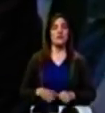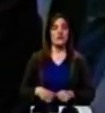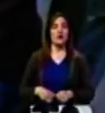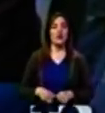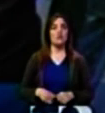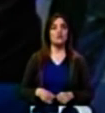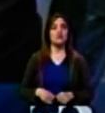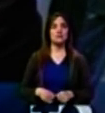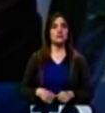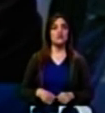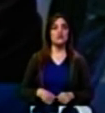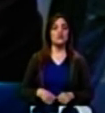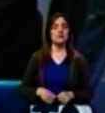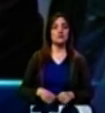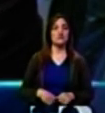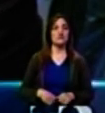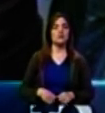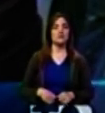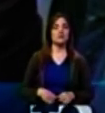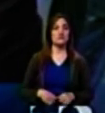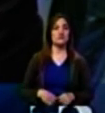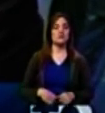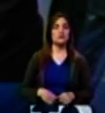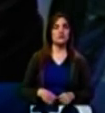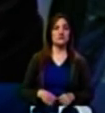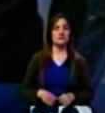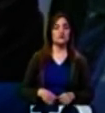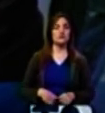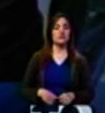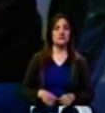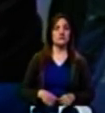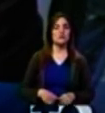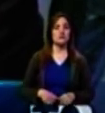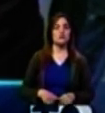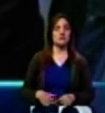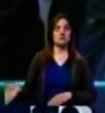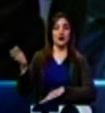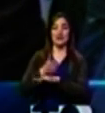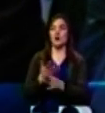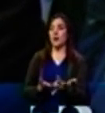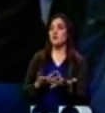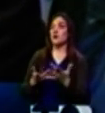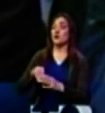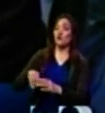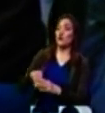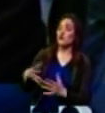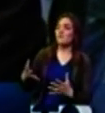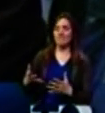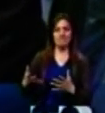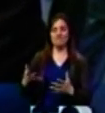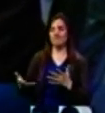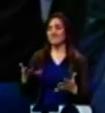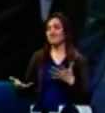flujos a la caja fiscal no llegaron como se habían previsto y eso generó